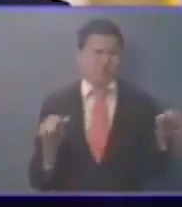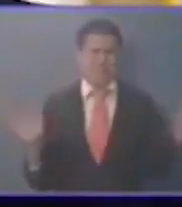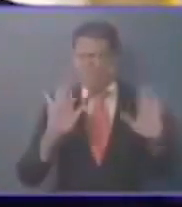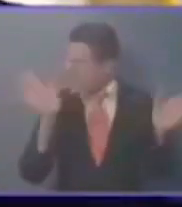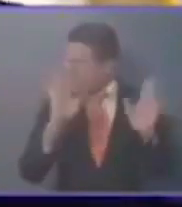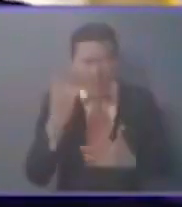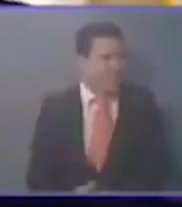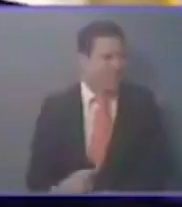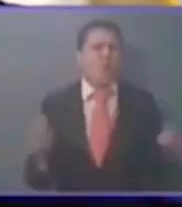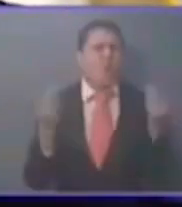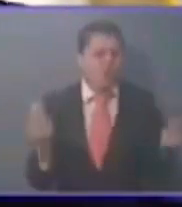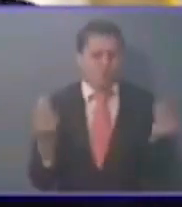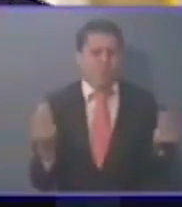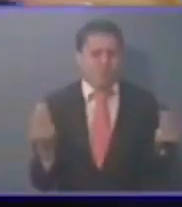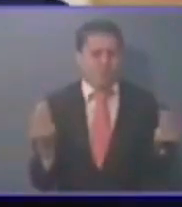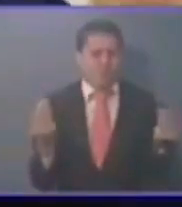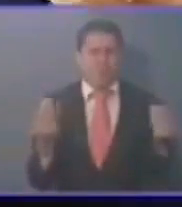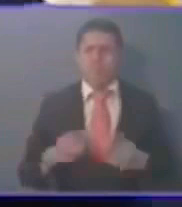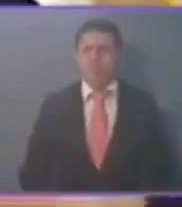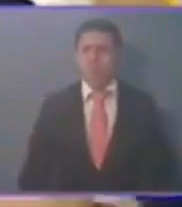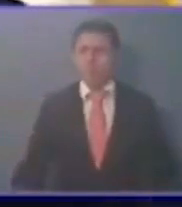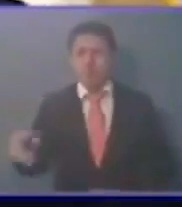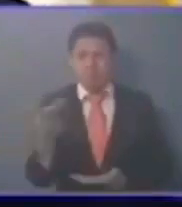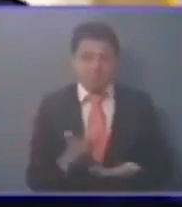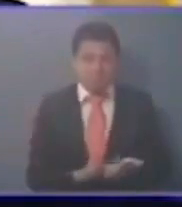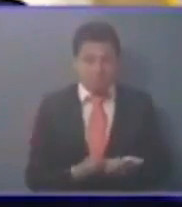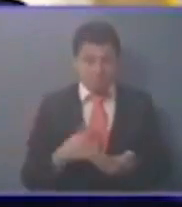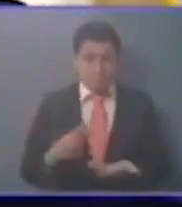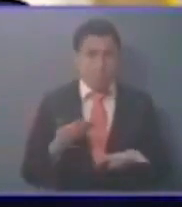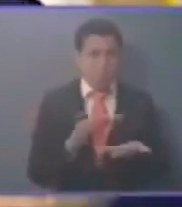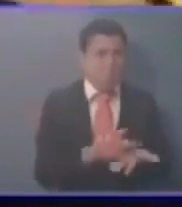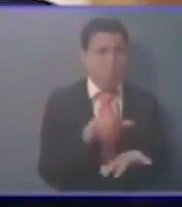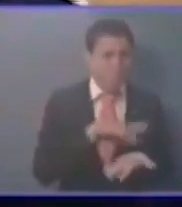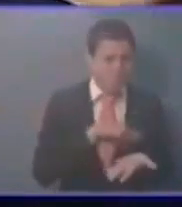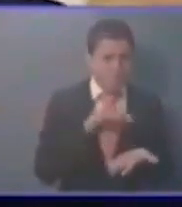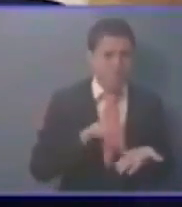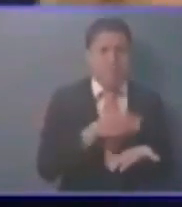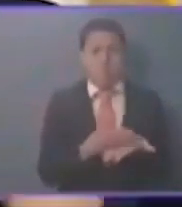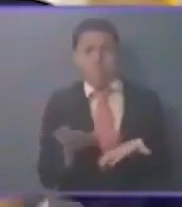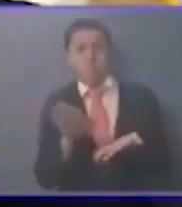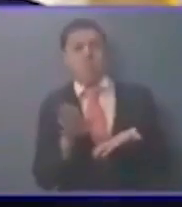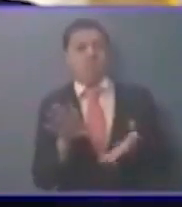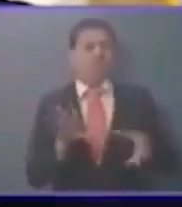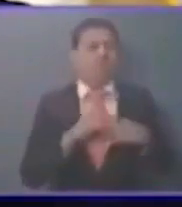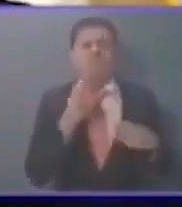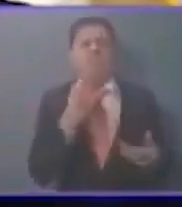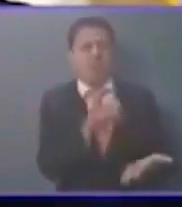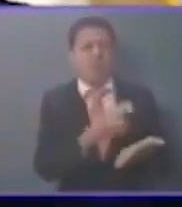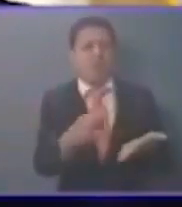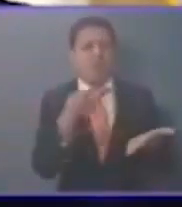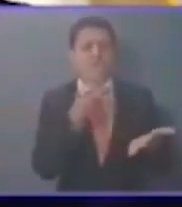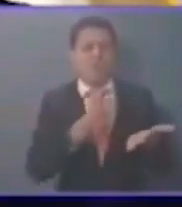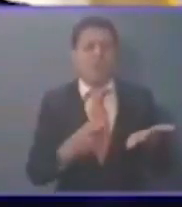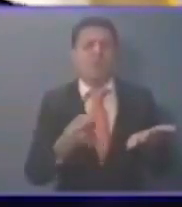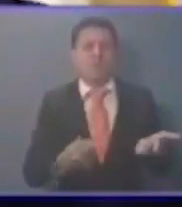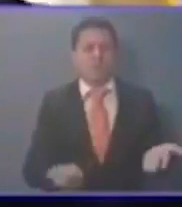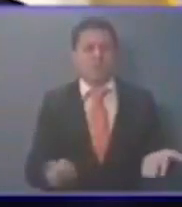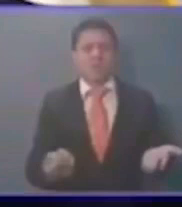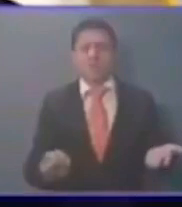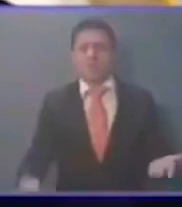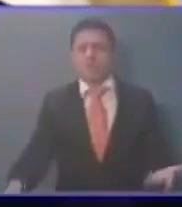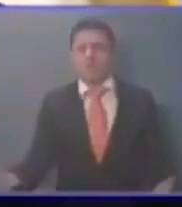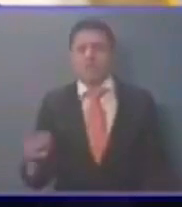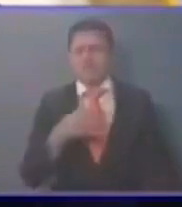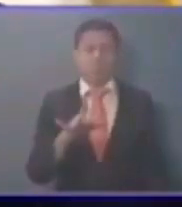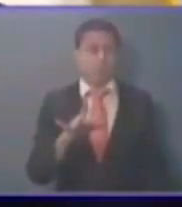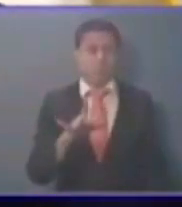nadie. No acepto que lo hayan suprimido. ¿Y qué manos y qué plumas lo hicieron? Me da